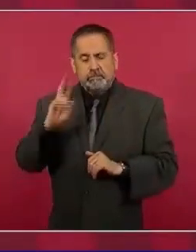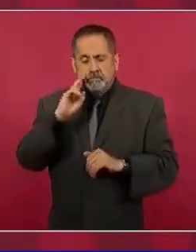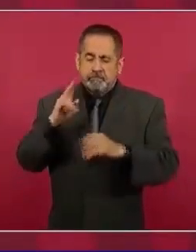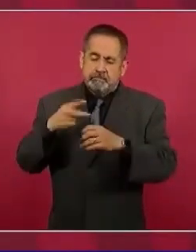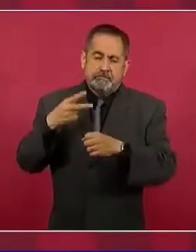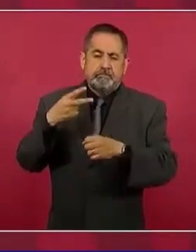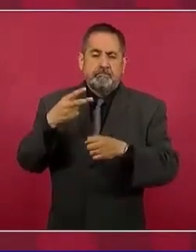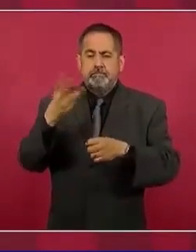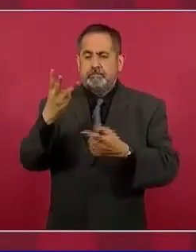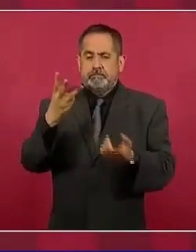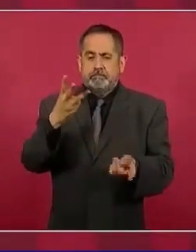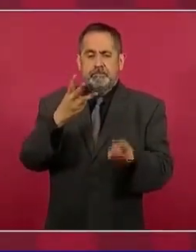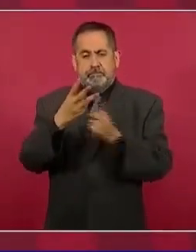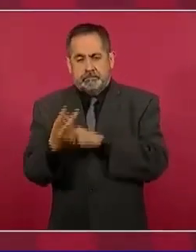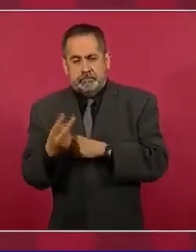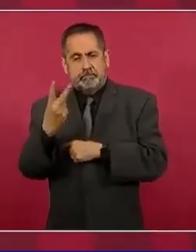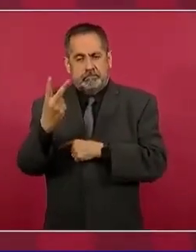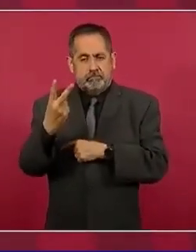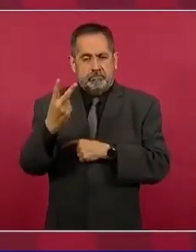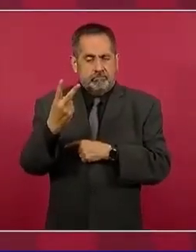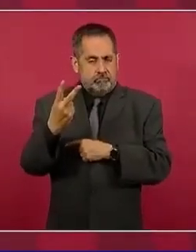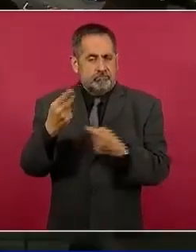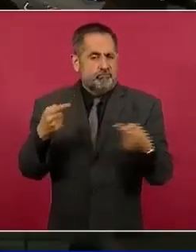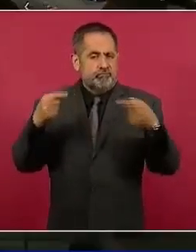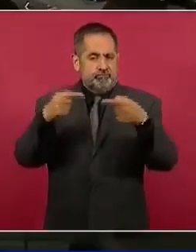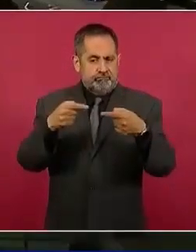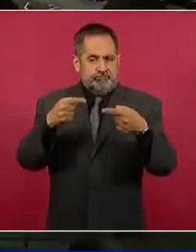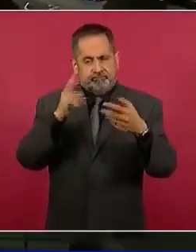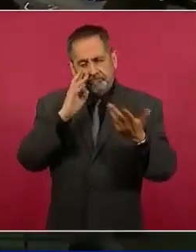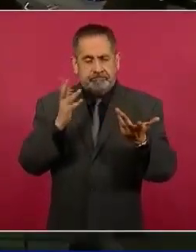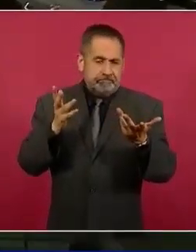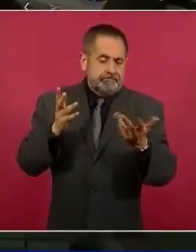dos, queda